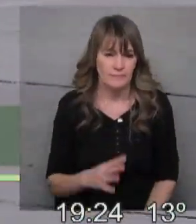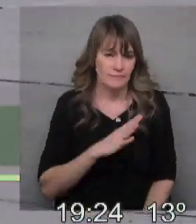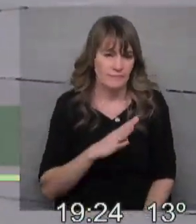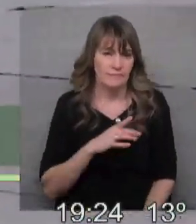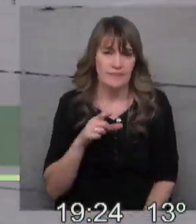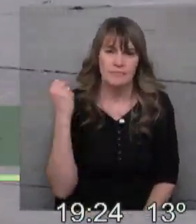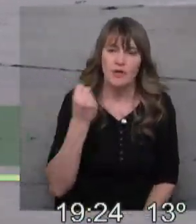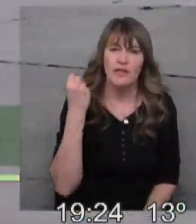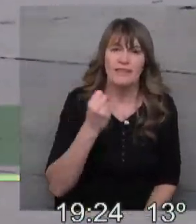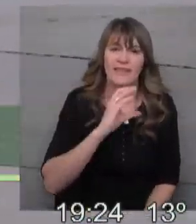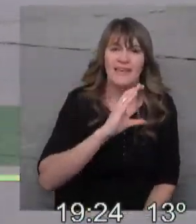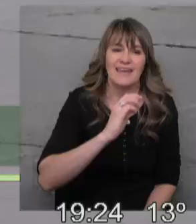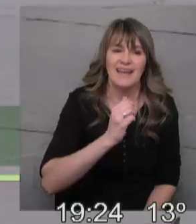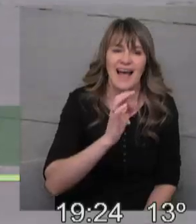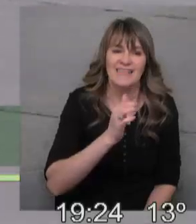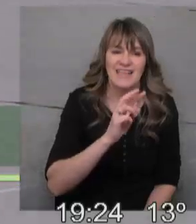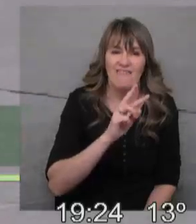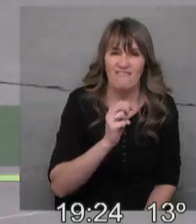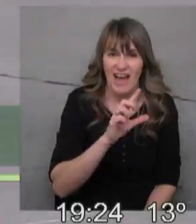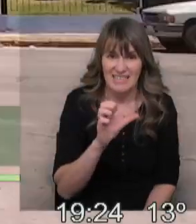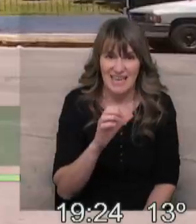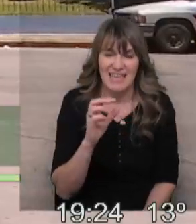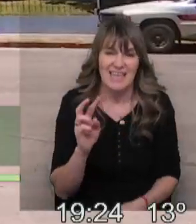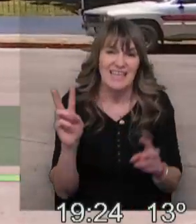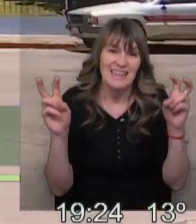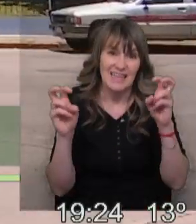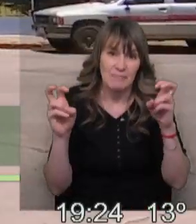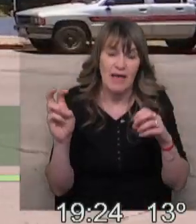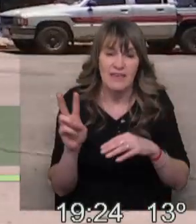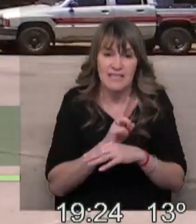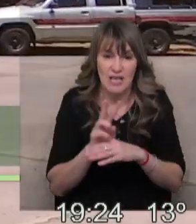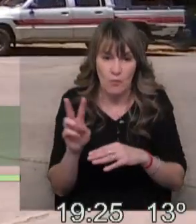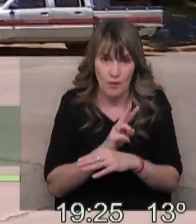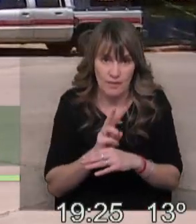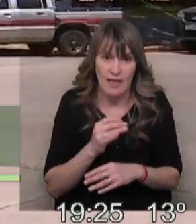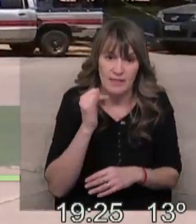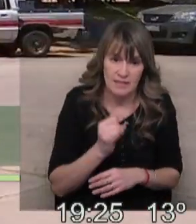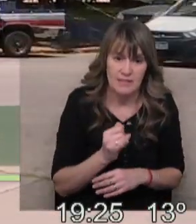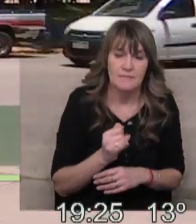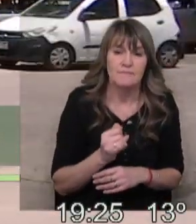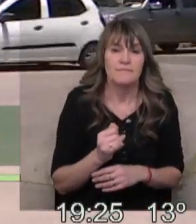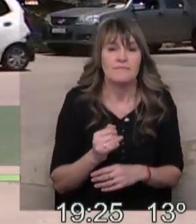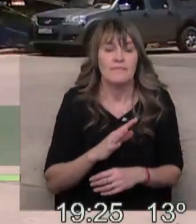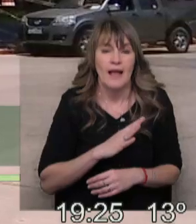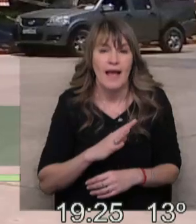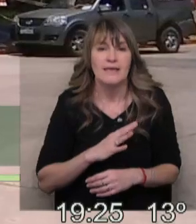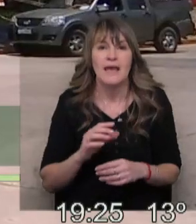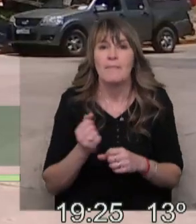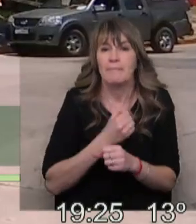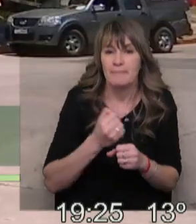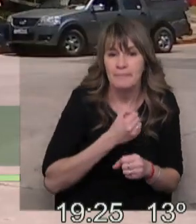importante en Casavalle hoy es el tema de la seguridad, que atraviesa las otras temáticas que tienen que ver con educación,